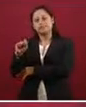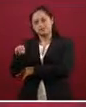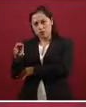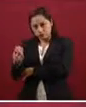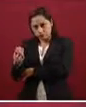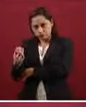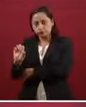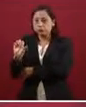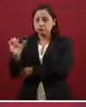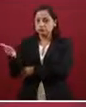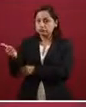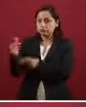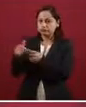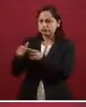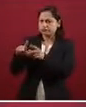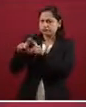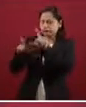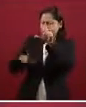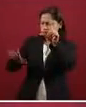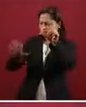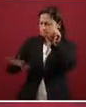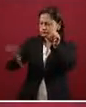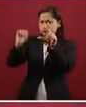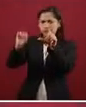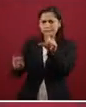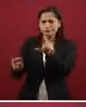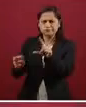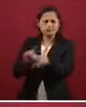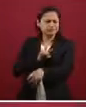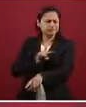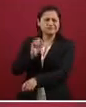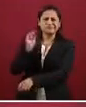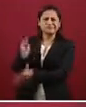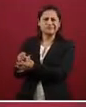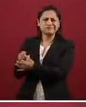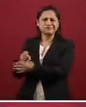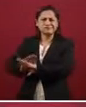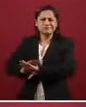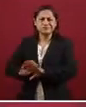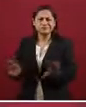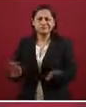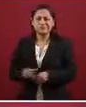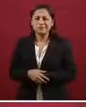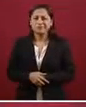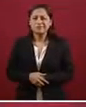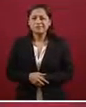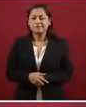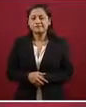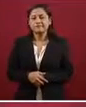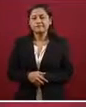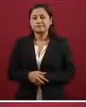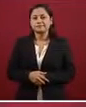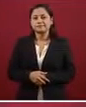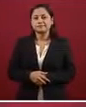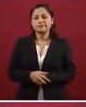ni el sureste. Cuando yo me enteré de